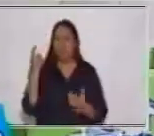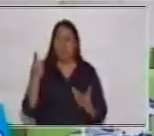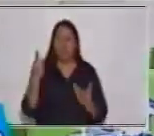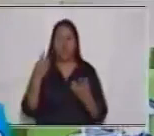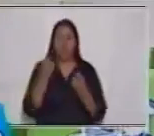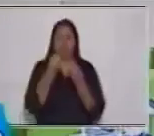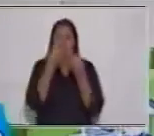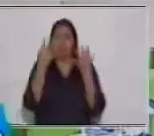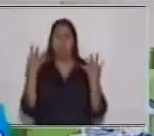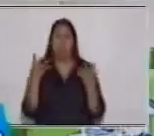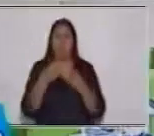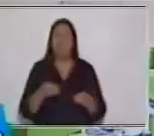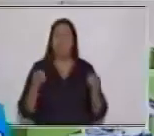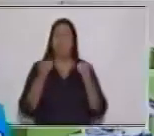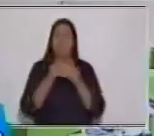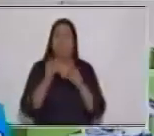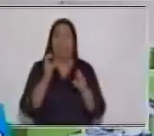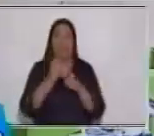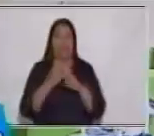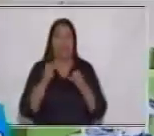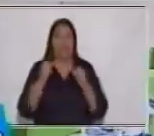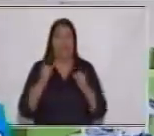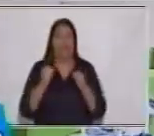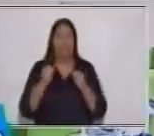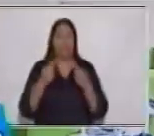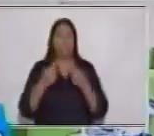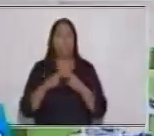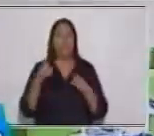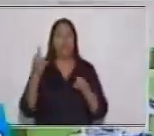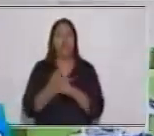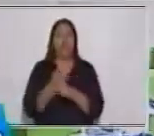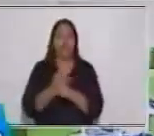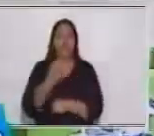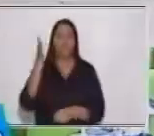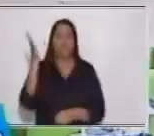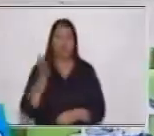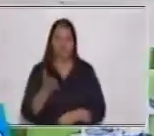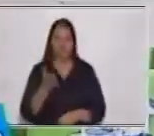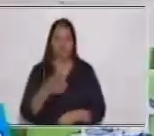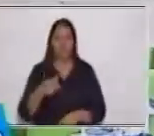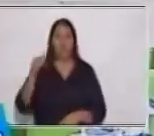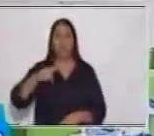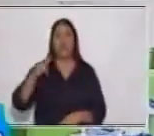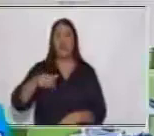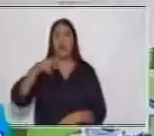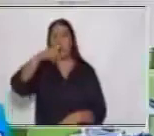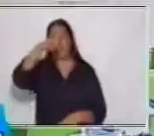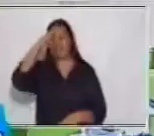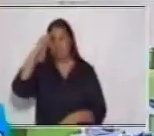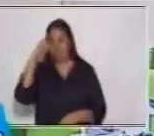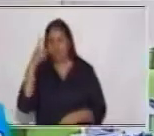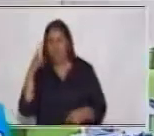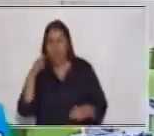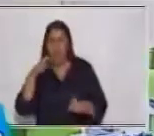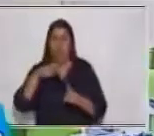más complejas, siempre utilizando las fracciones. El reto de hoy.